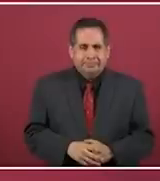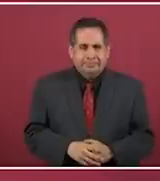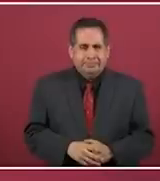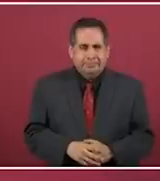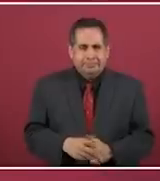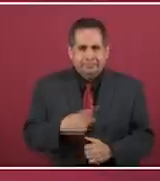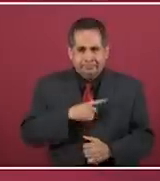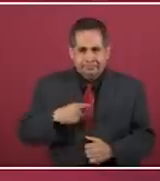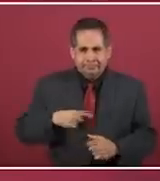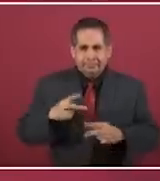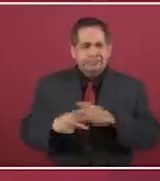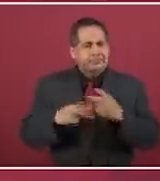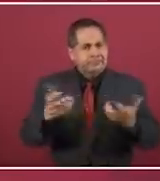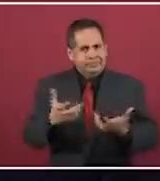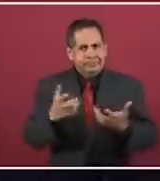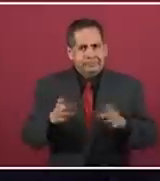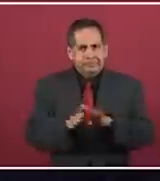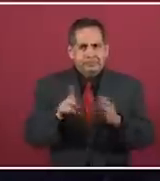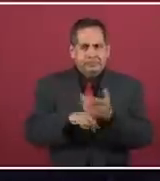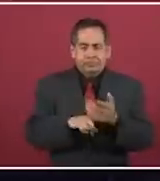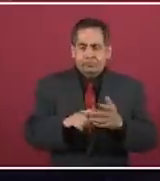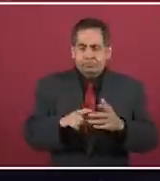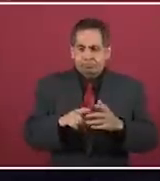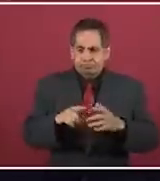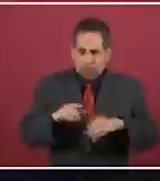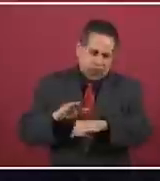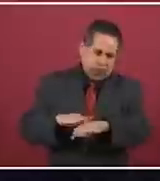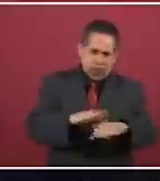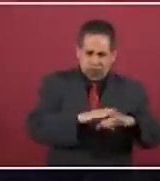Hay que crear una asociación